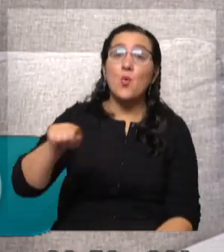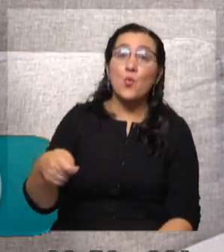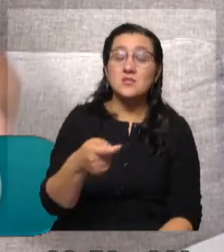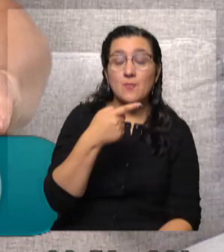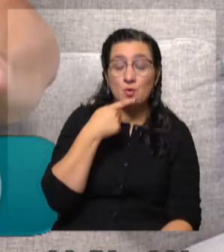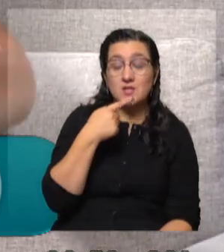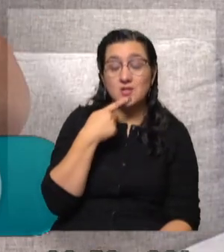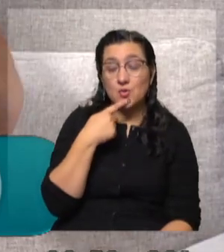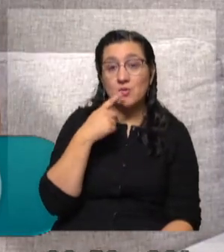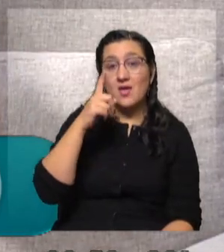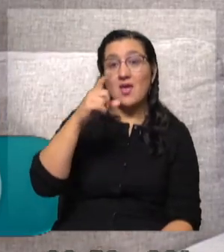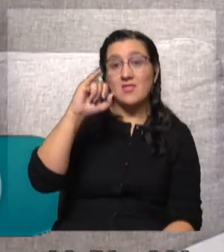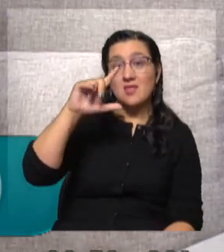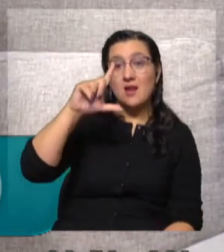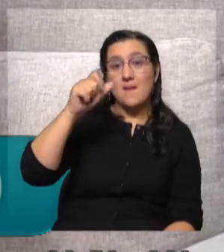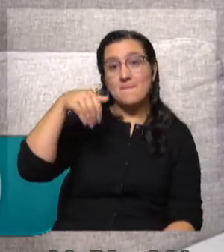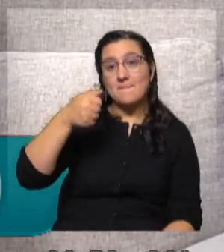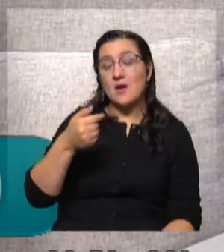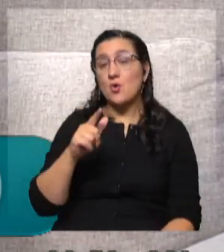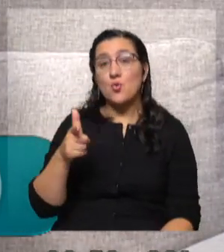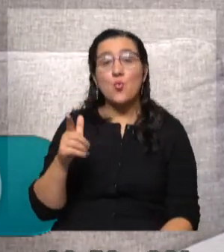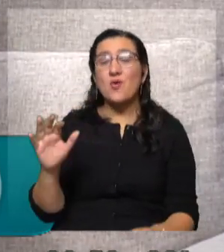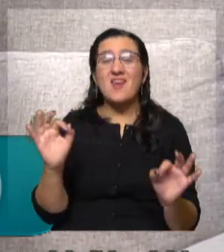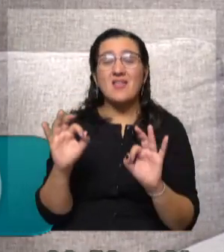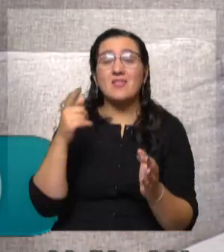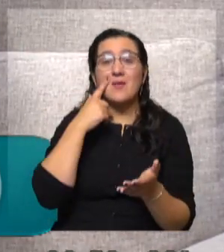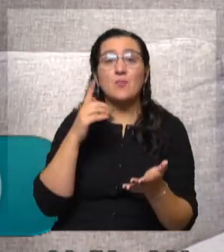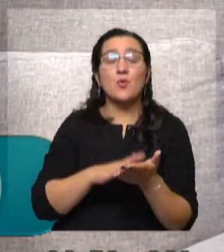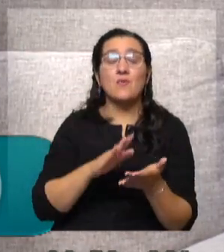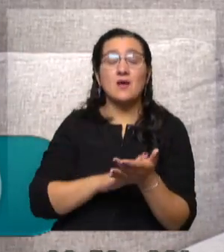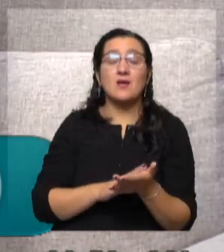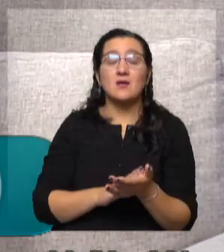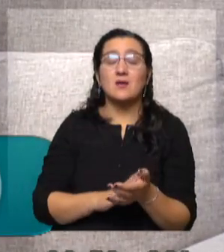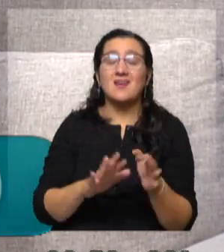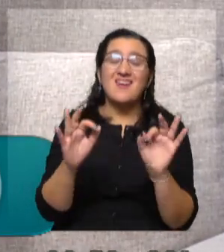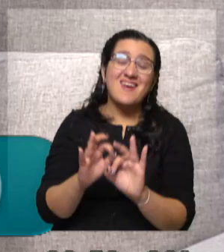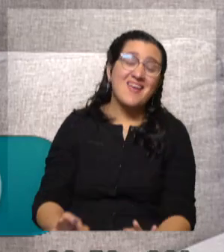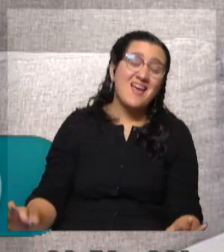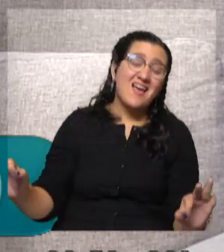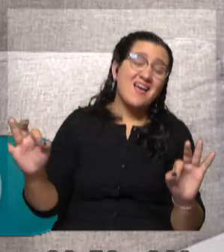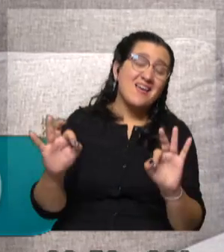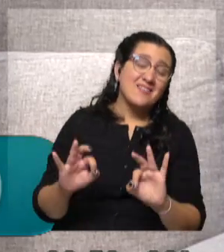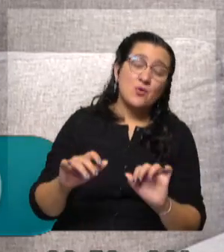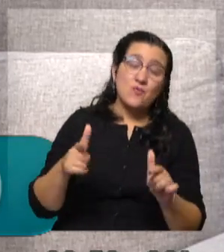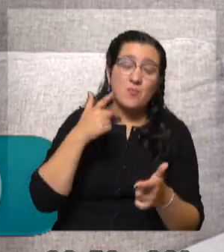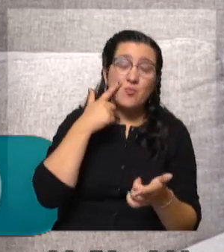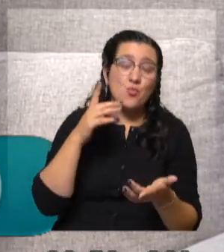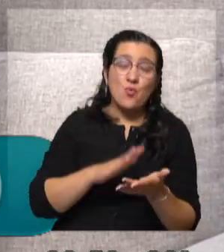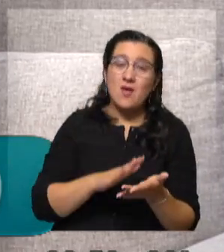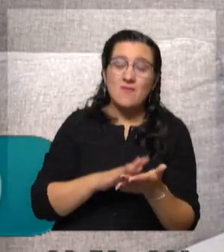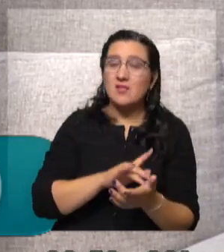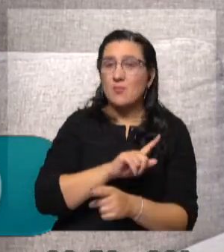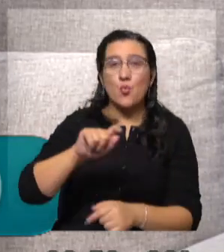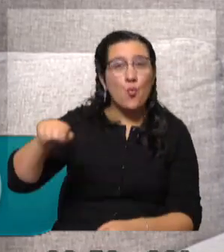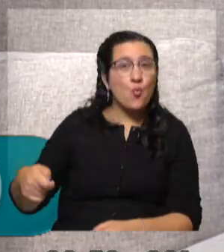derrocamiento que nunca hubo una sola prueba no hubo un solo sobre Dilma rusev nunca cayó una sola prueba ni un